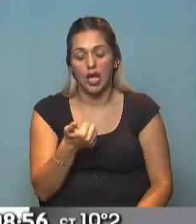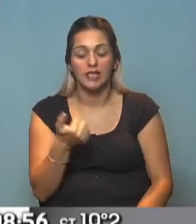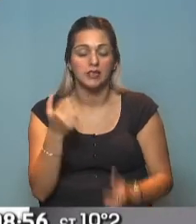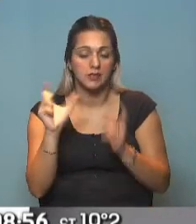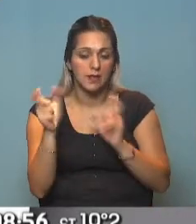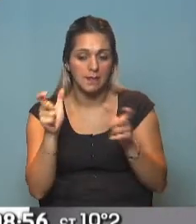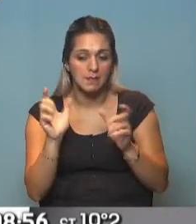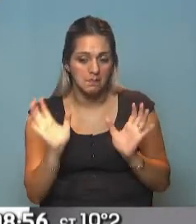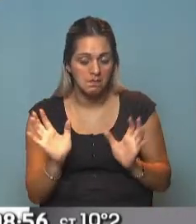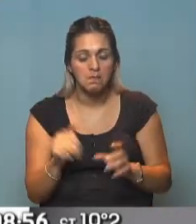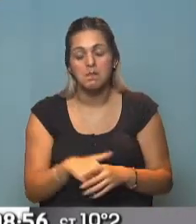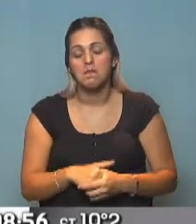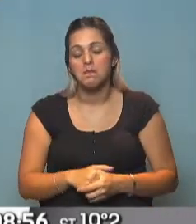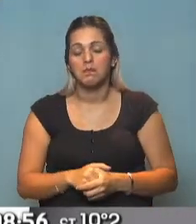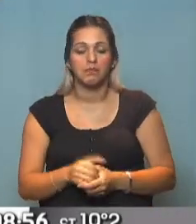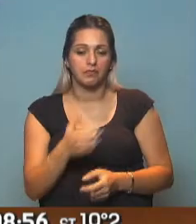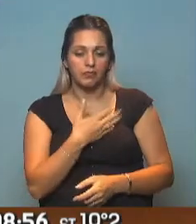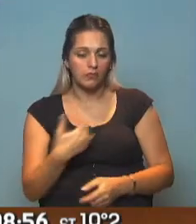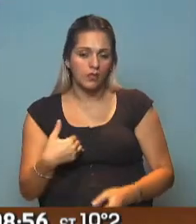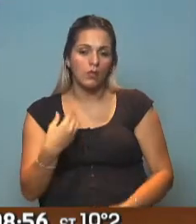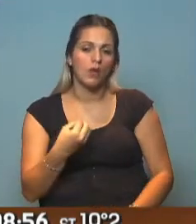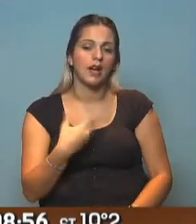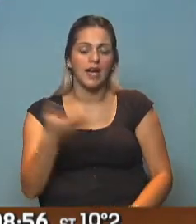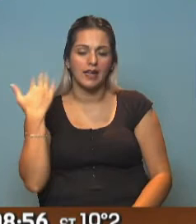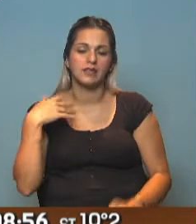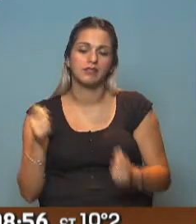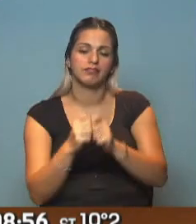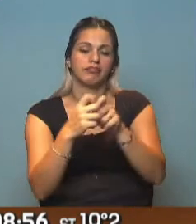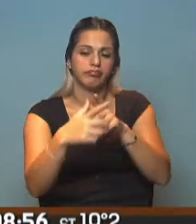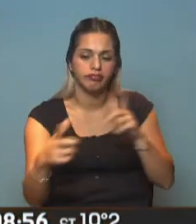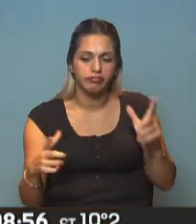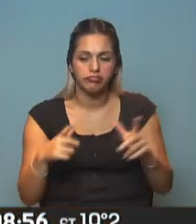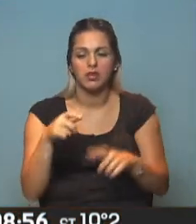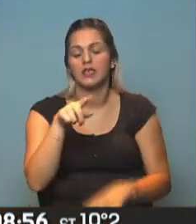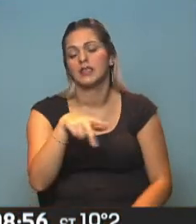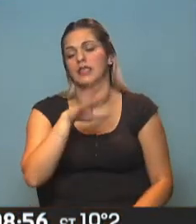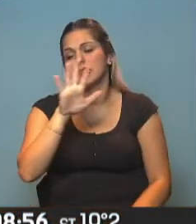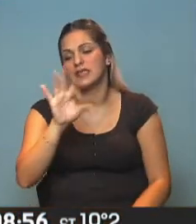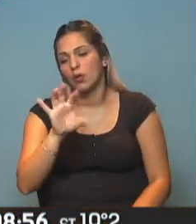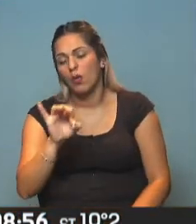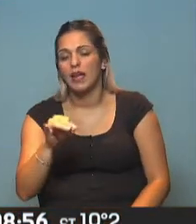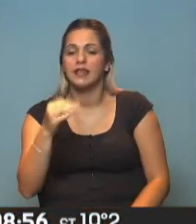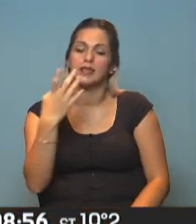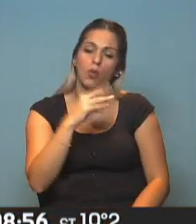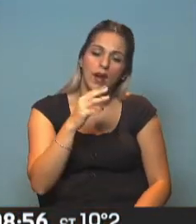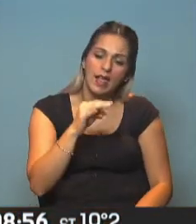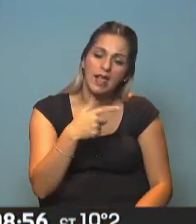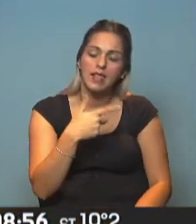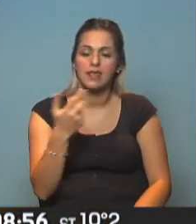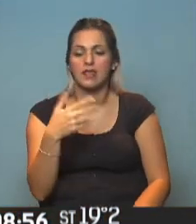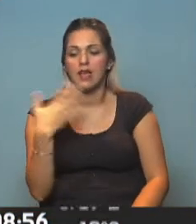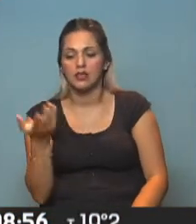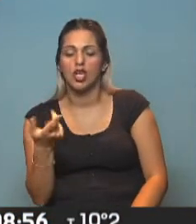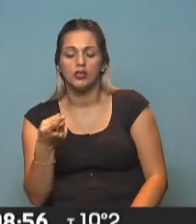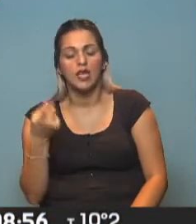que se desplazó al gobierno al gobierno se ha desplazado entre 50 y pico cuarenta y pico entonces no